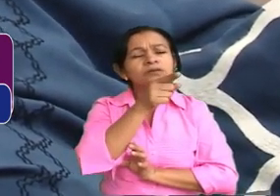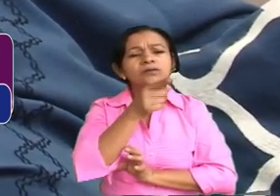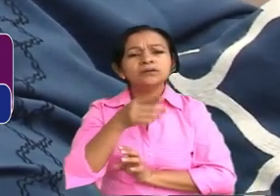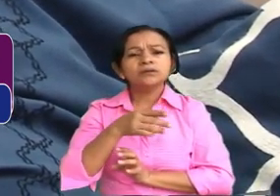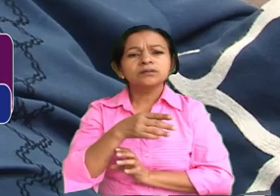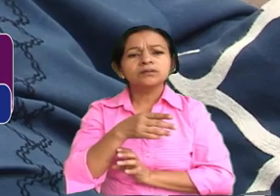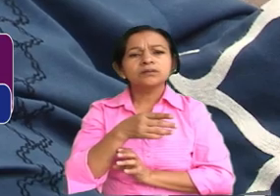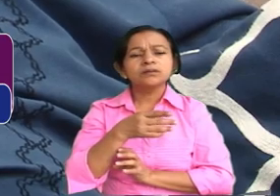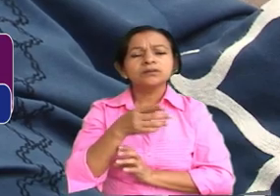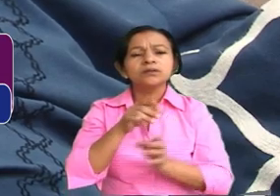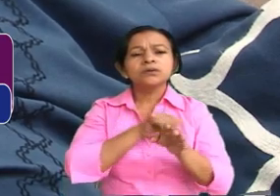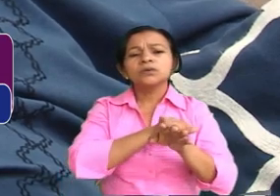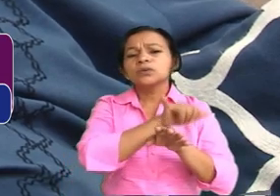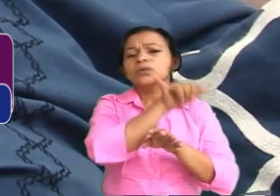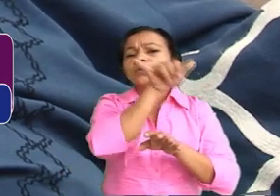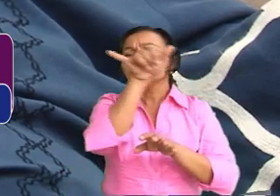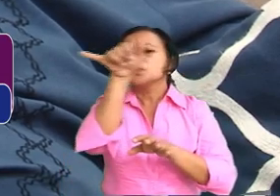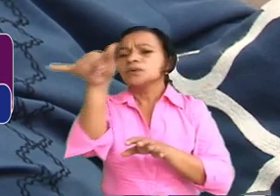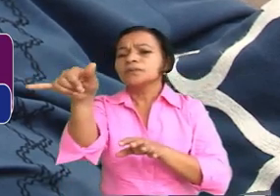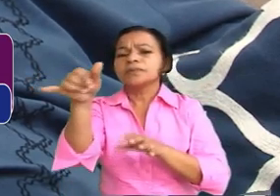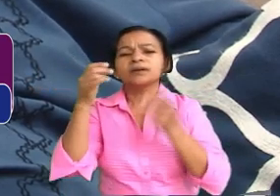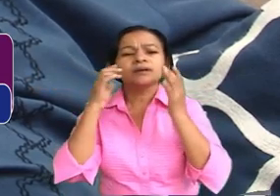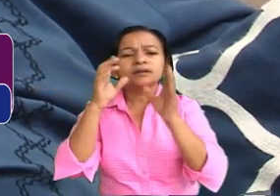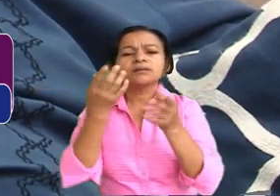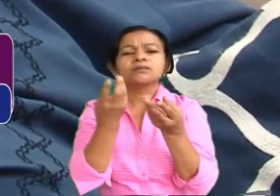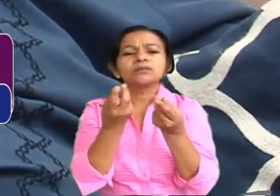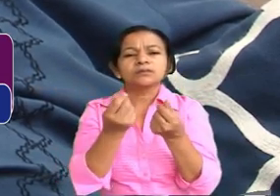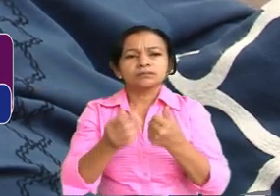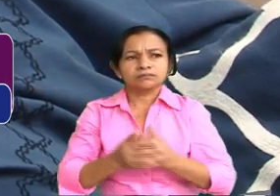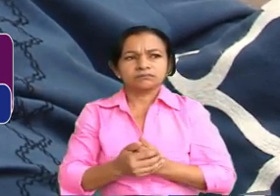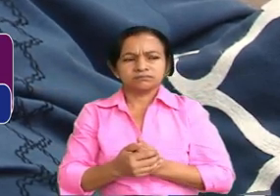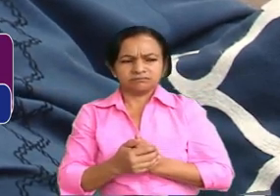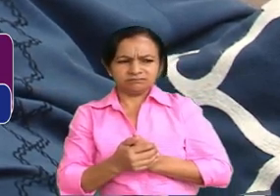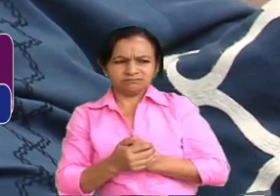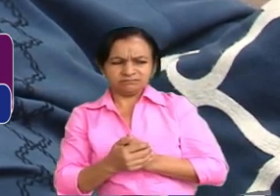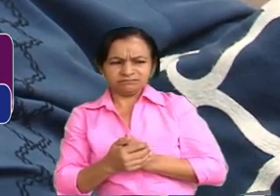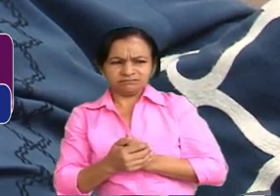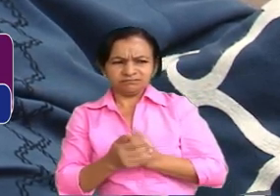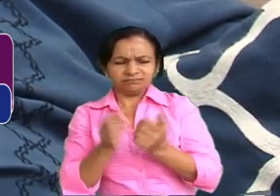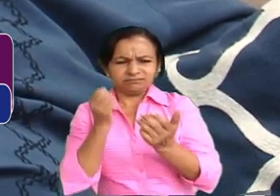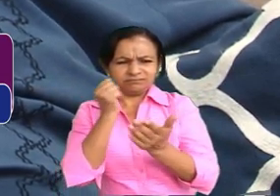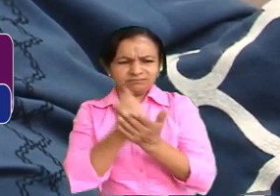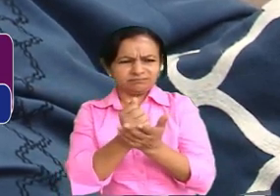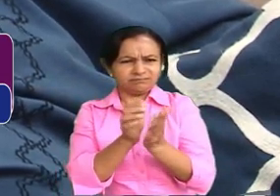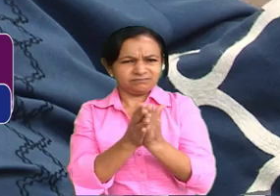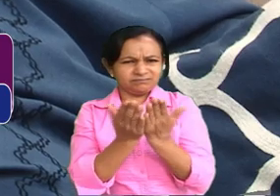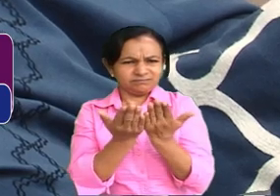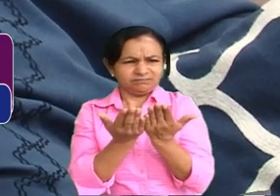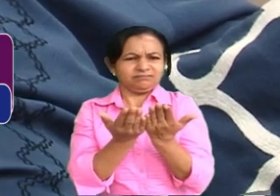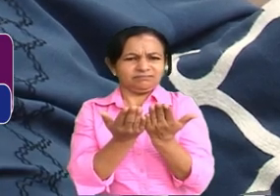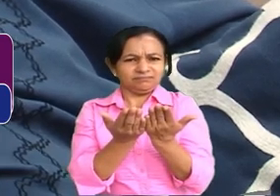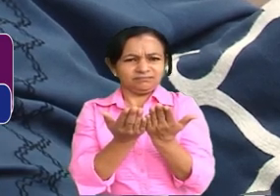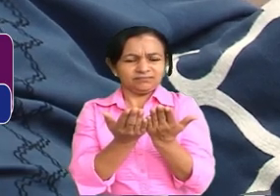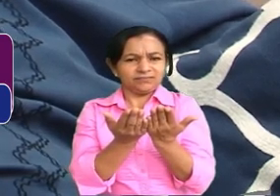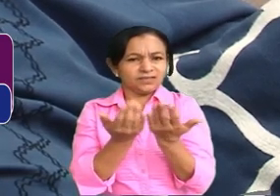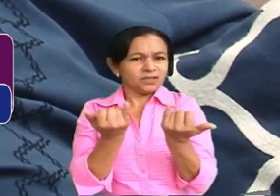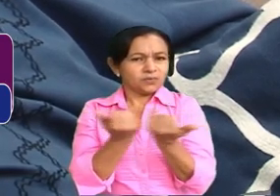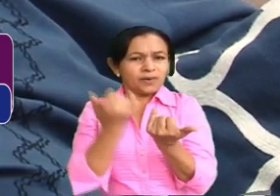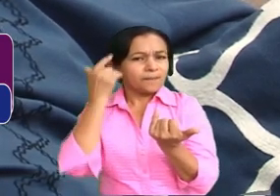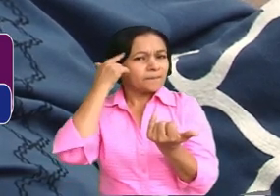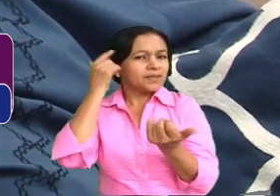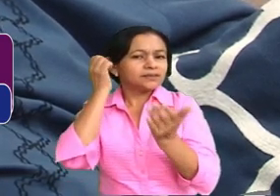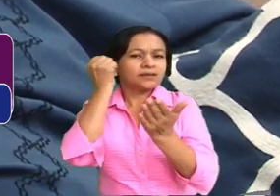el pasaporte para ir a la costa caribe? Okay. ¿Cómo le digo? ¿Pasaporte y por qué? Y eso ha sido